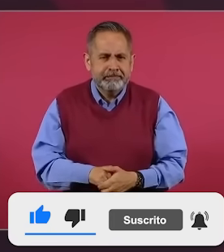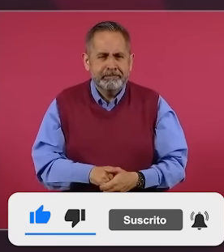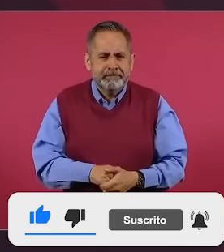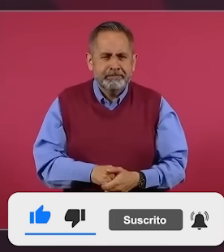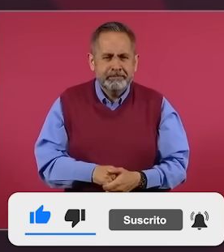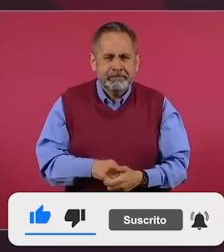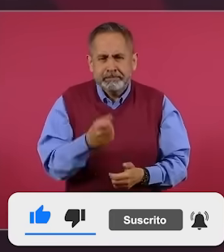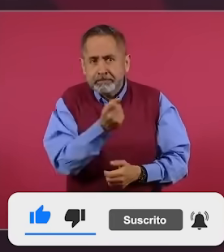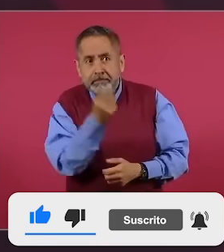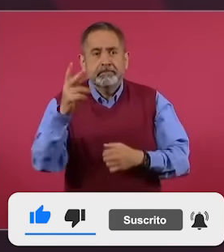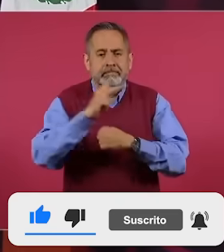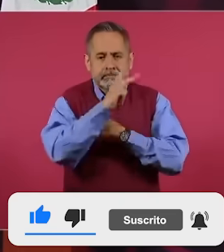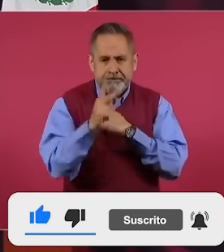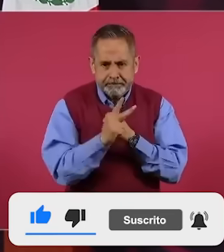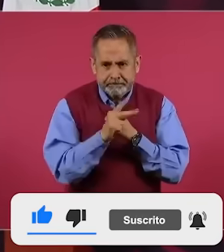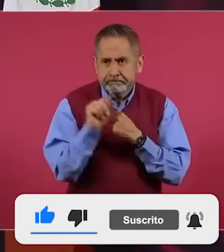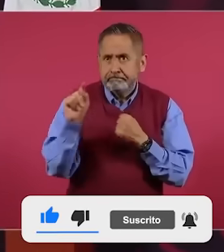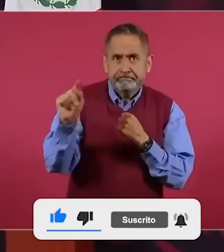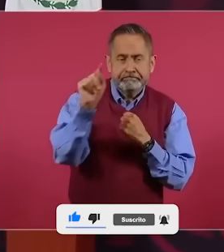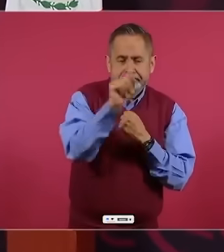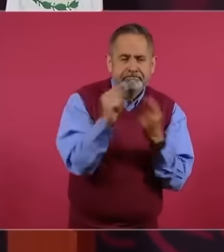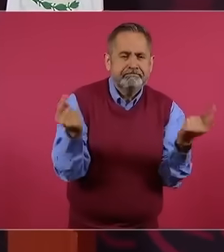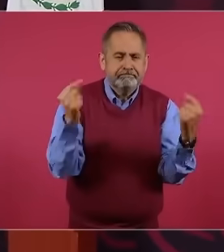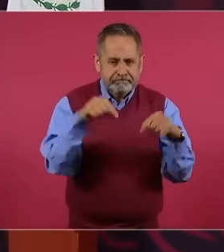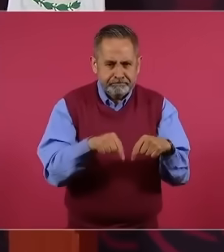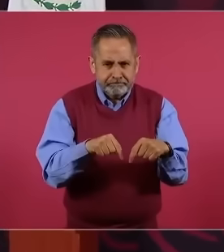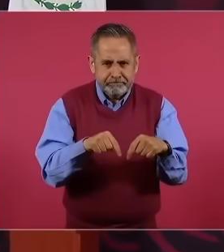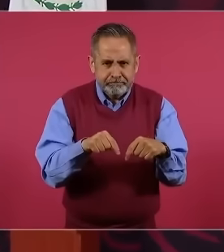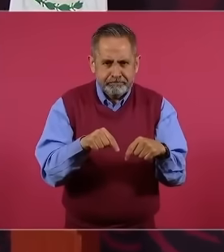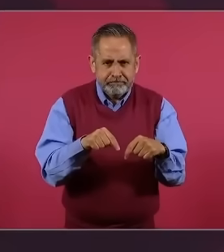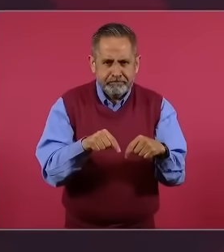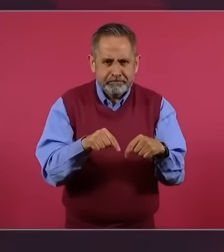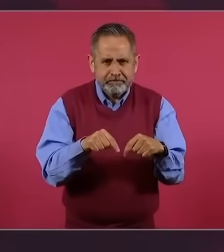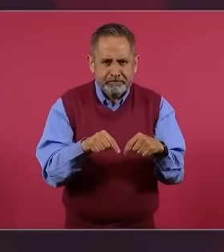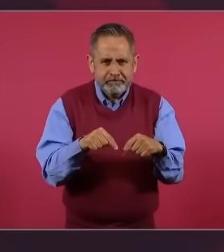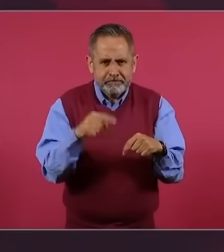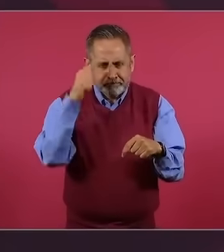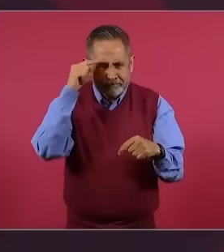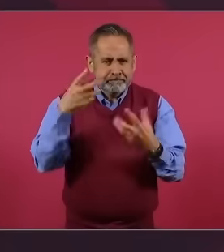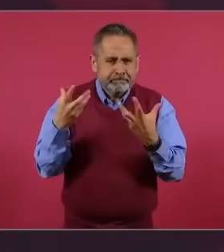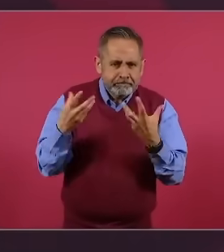de algunos países que vienen a desfilar, que es distinto,